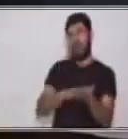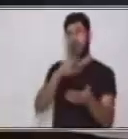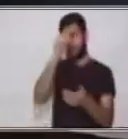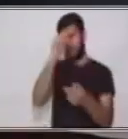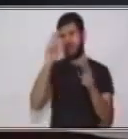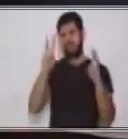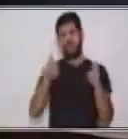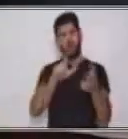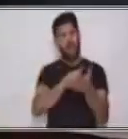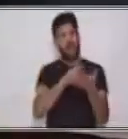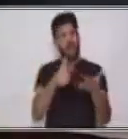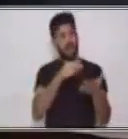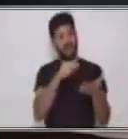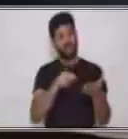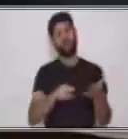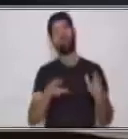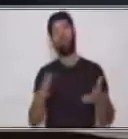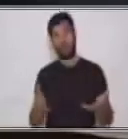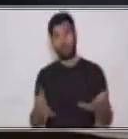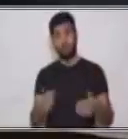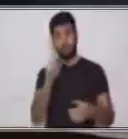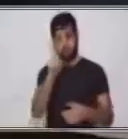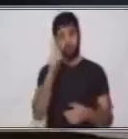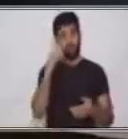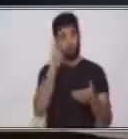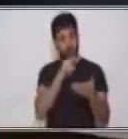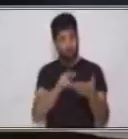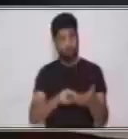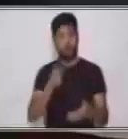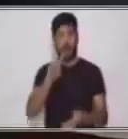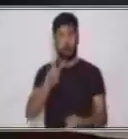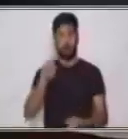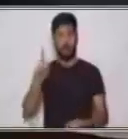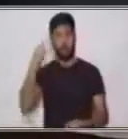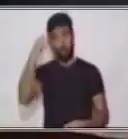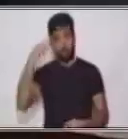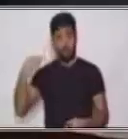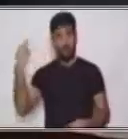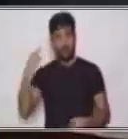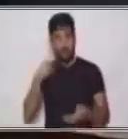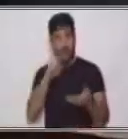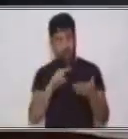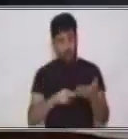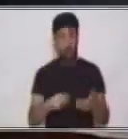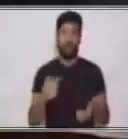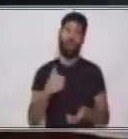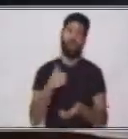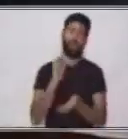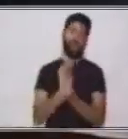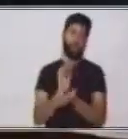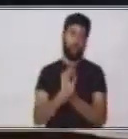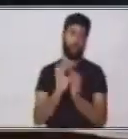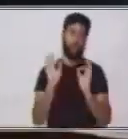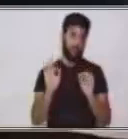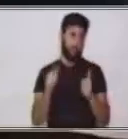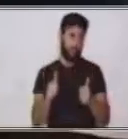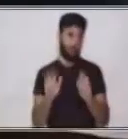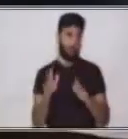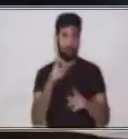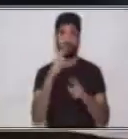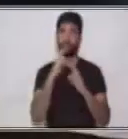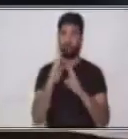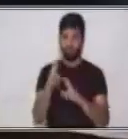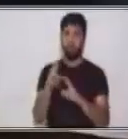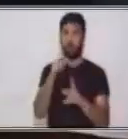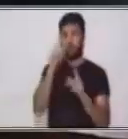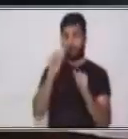¿Van a realizar este reto de 21 días, leer por lo mínimo 30 minutos? Y espero que sí. Y si ustedes ya tienen la respuesta, pueden compartirlo